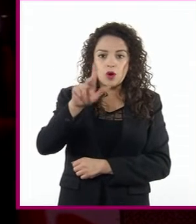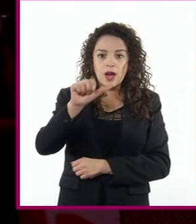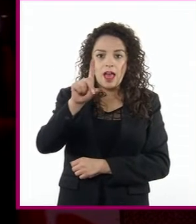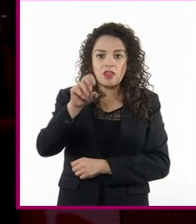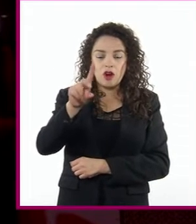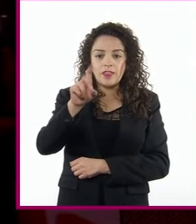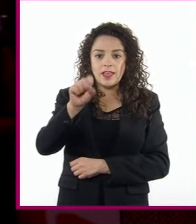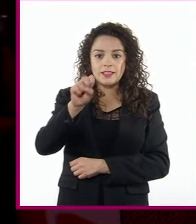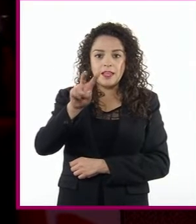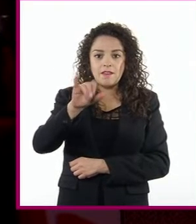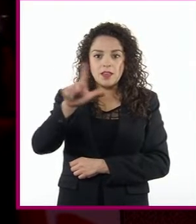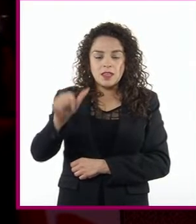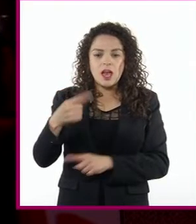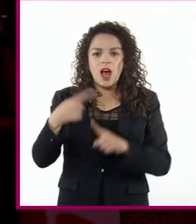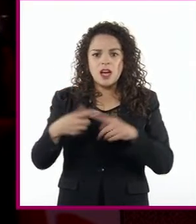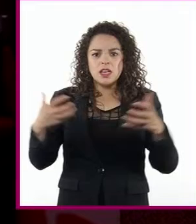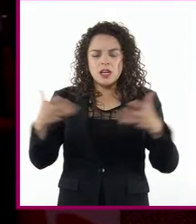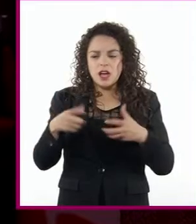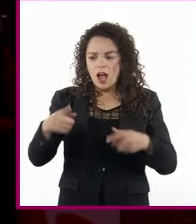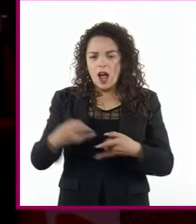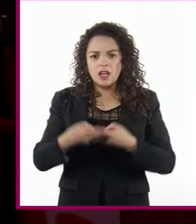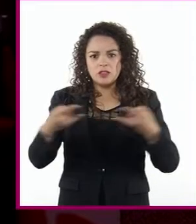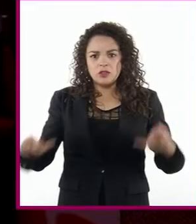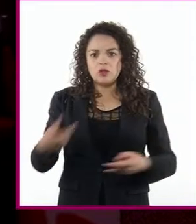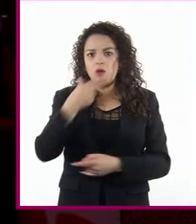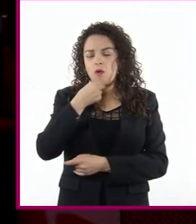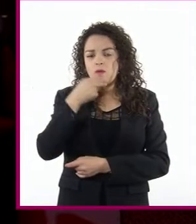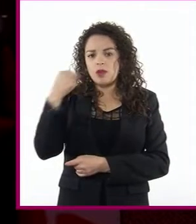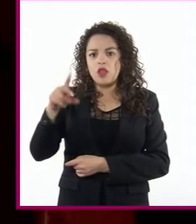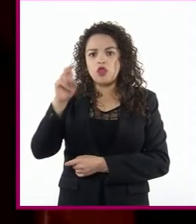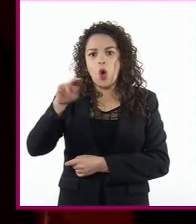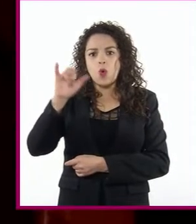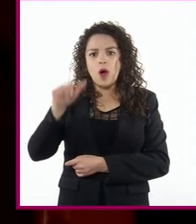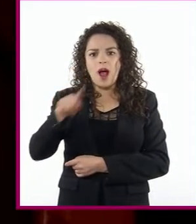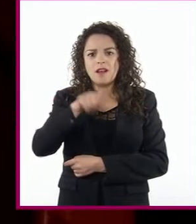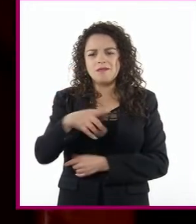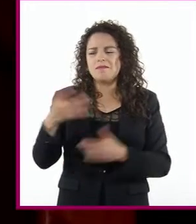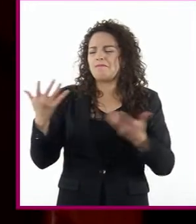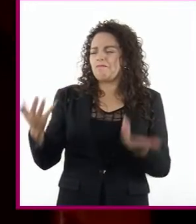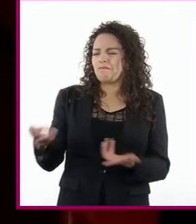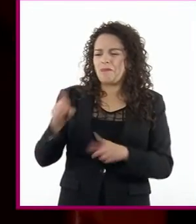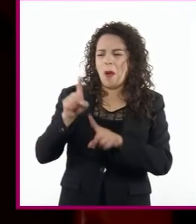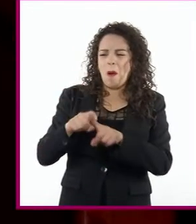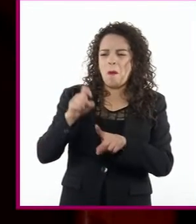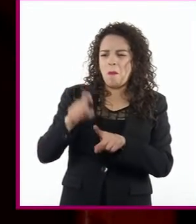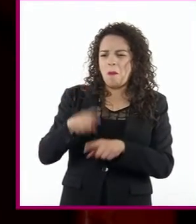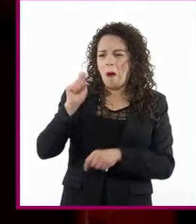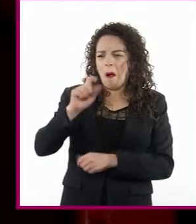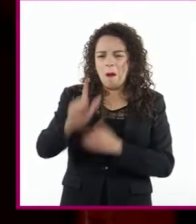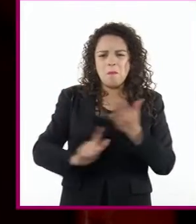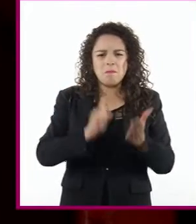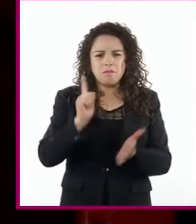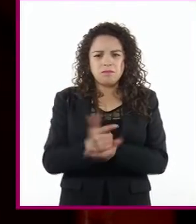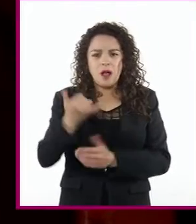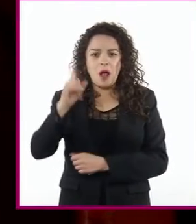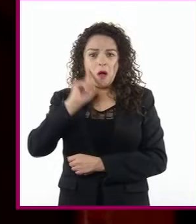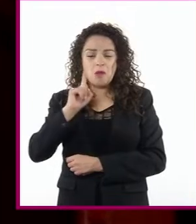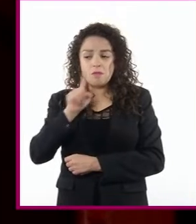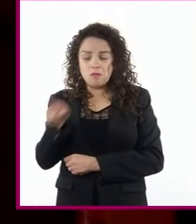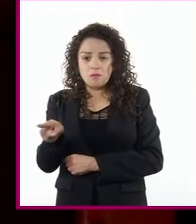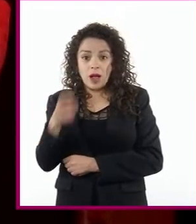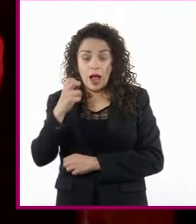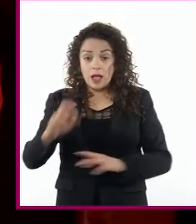Juan, hombre de vida disipada que se burlaba de las leyes y las doncellas. La severidad religiosa de esa